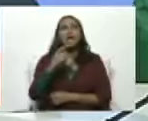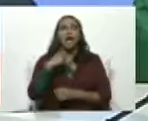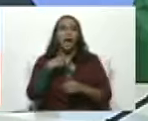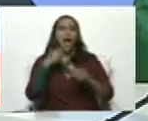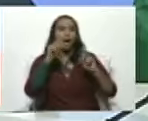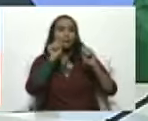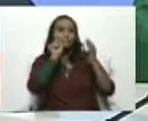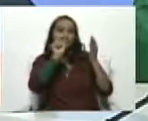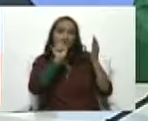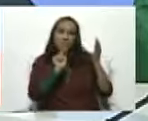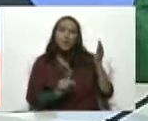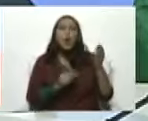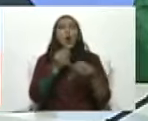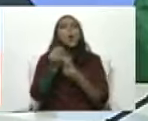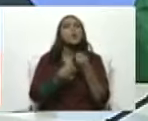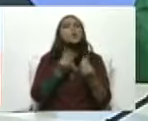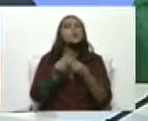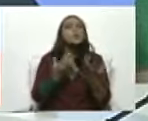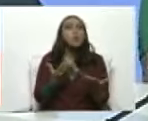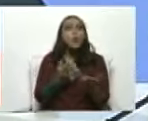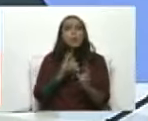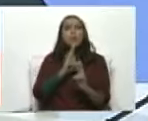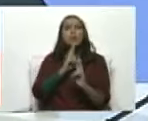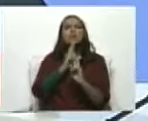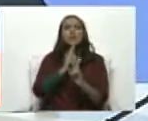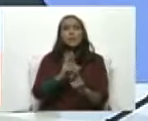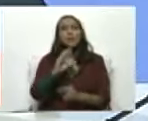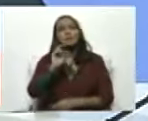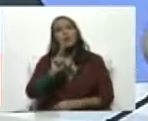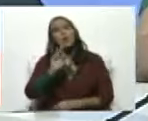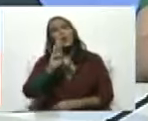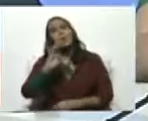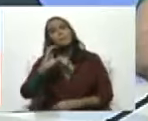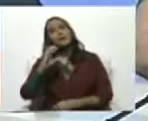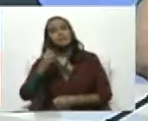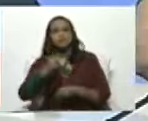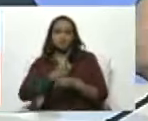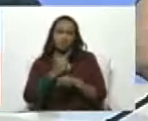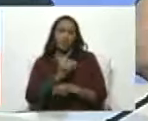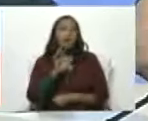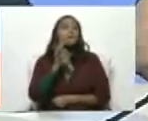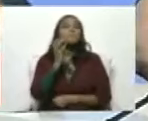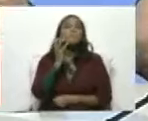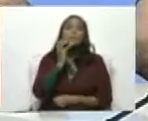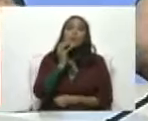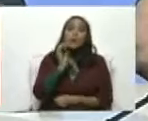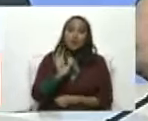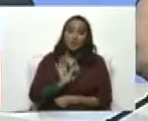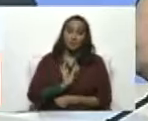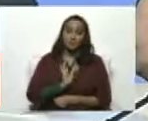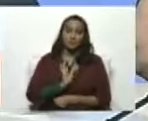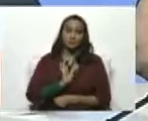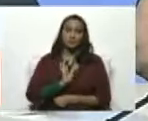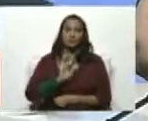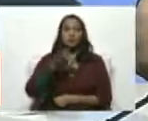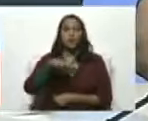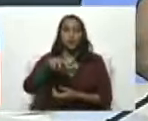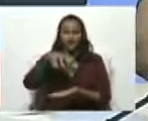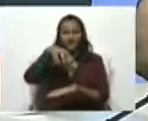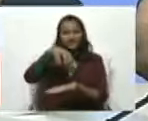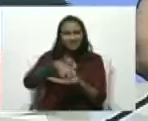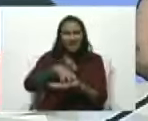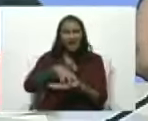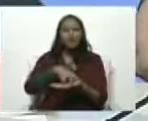A ver cómo están dando la VC. Por ejemplo, nos metemos en un estado, y